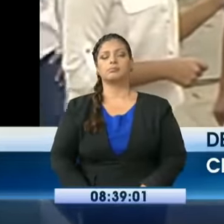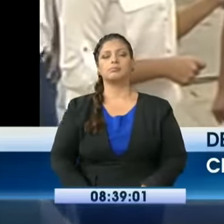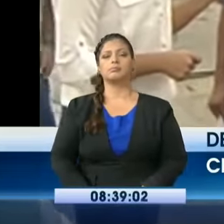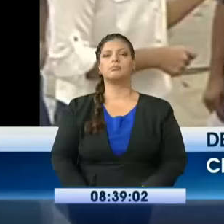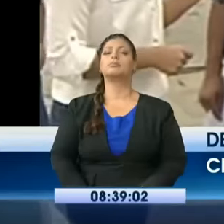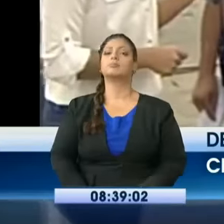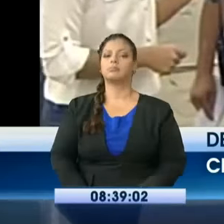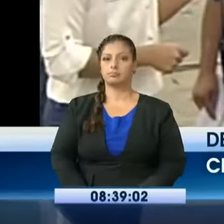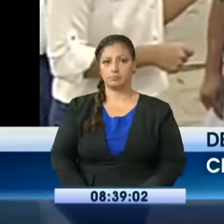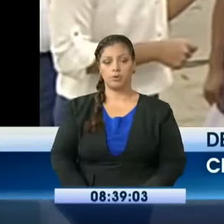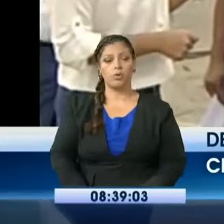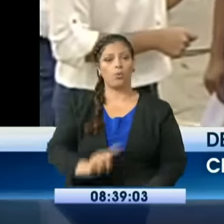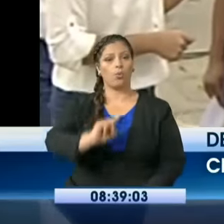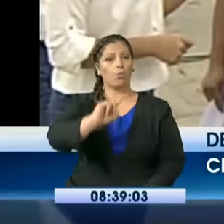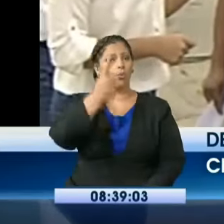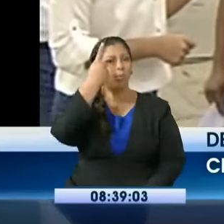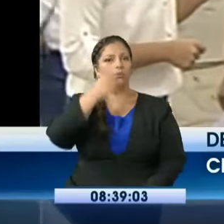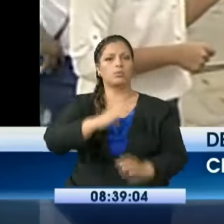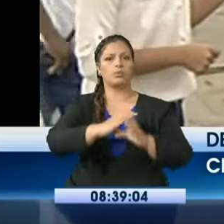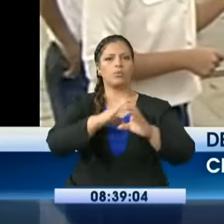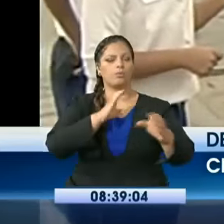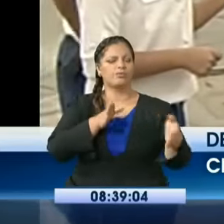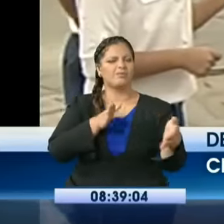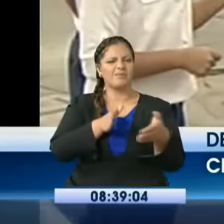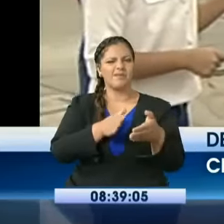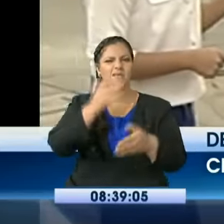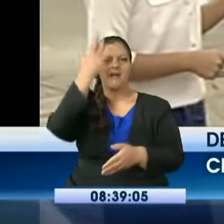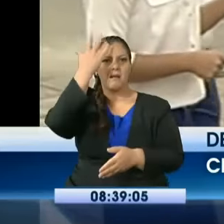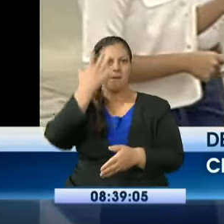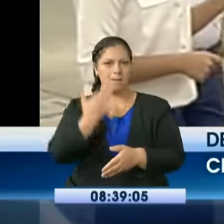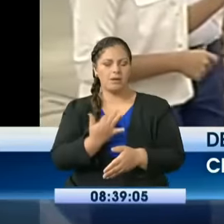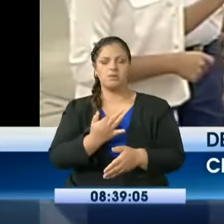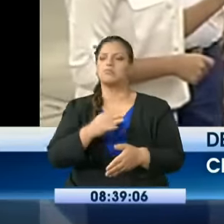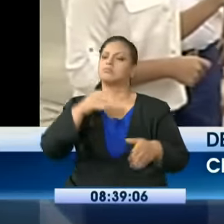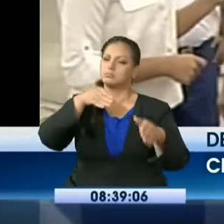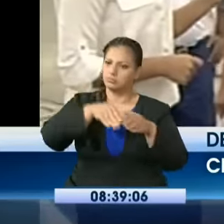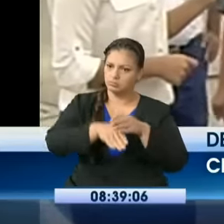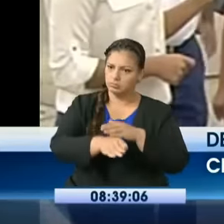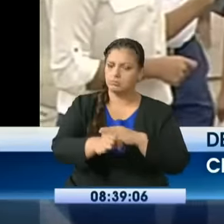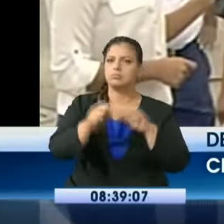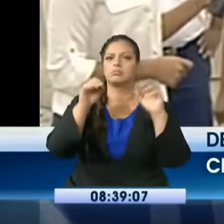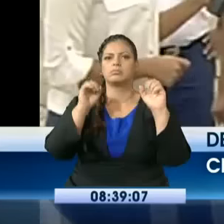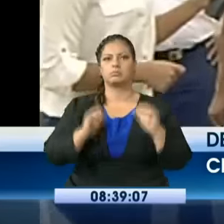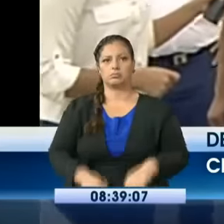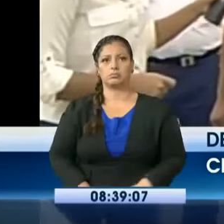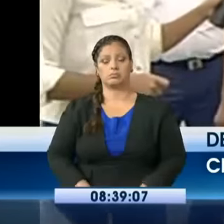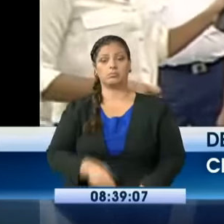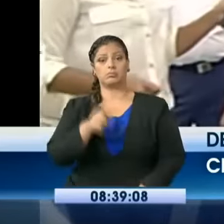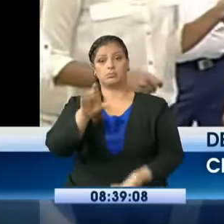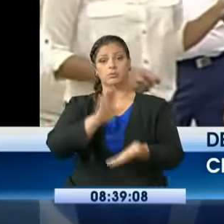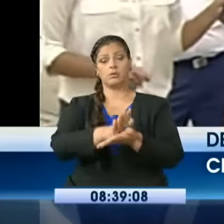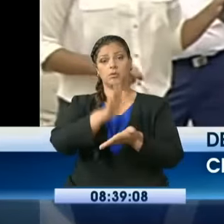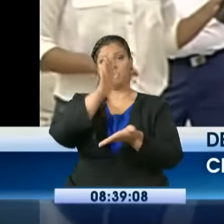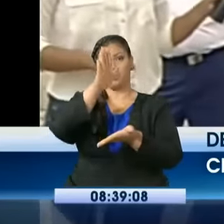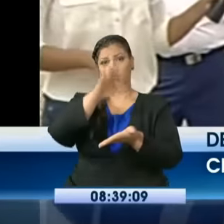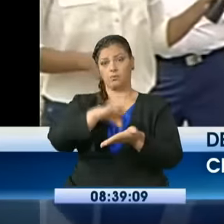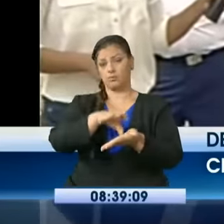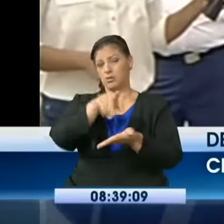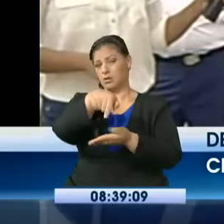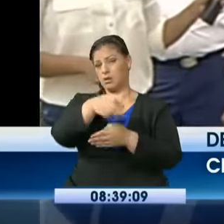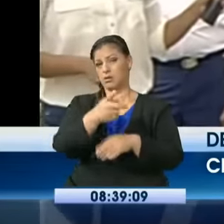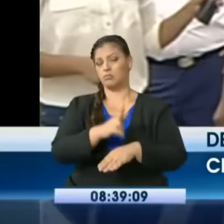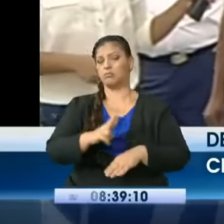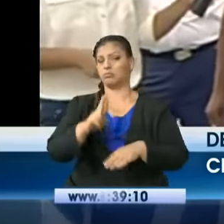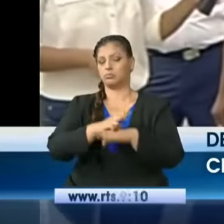de acuerdo a la ley, y esa es la responsabilidad de los directores, administradores de los centros educativos, aquellos vehículos amarillos debidamente regularizados